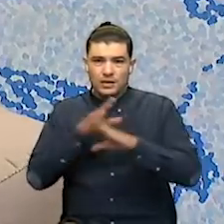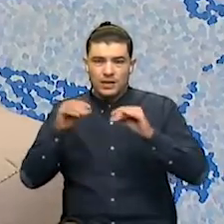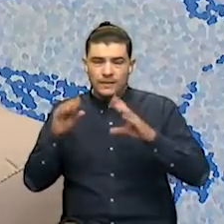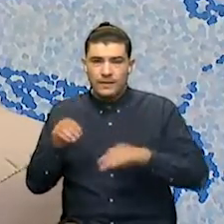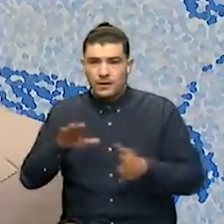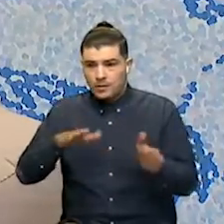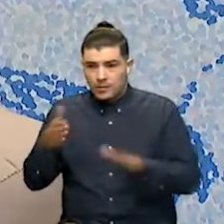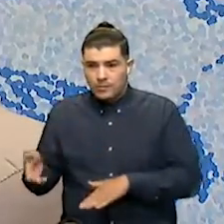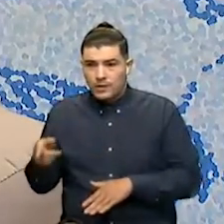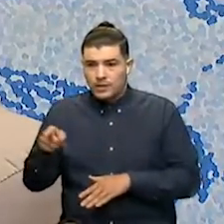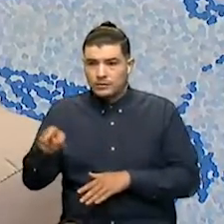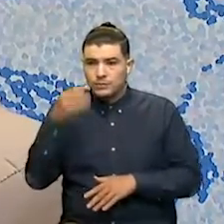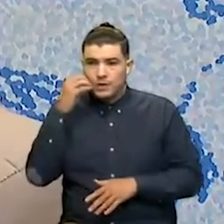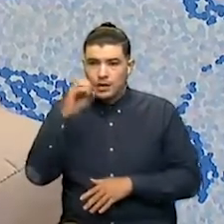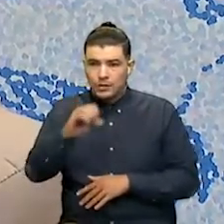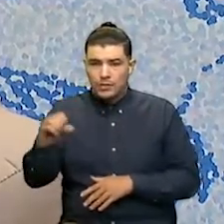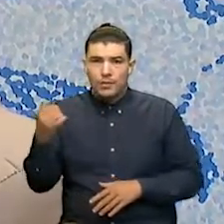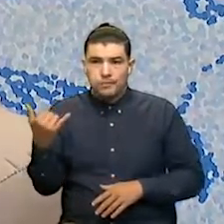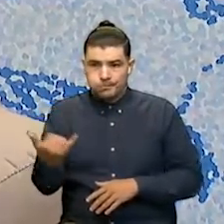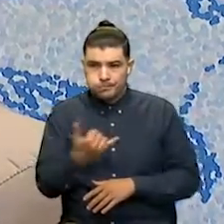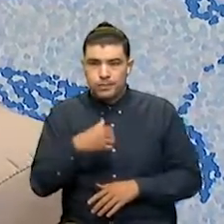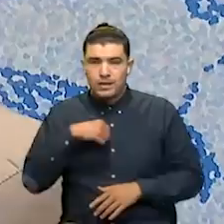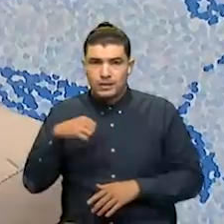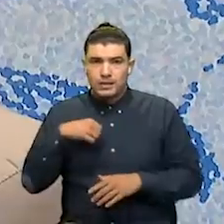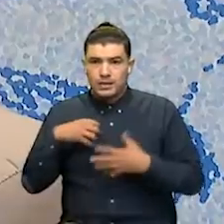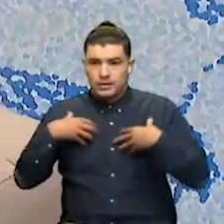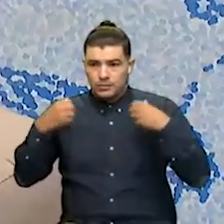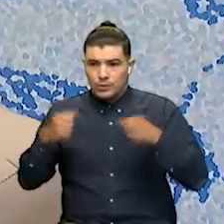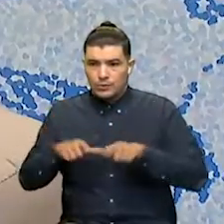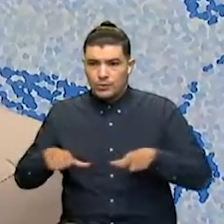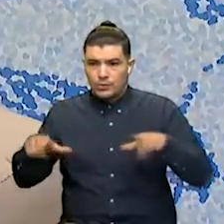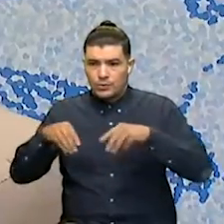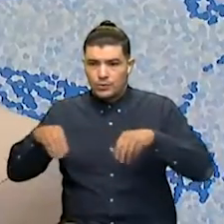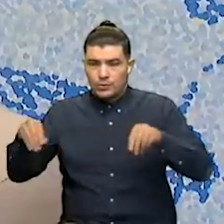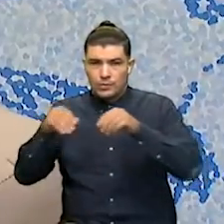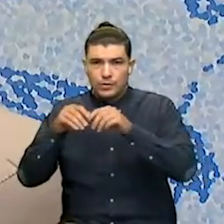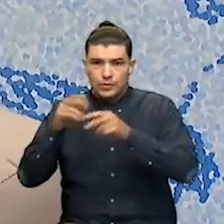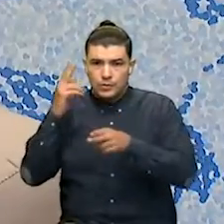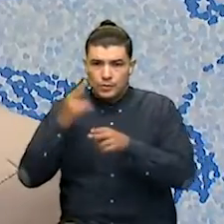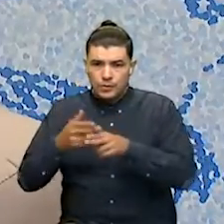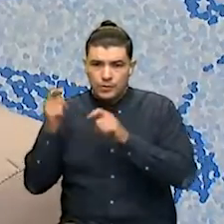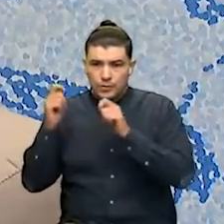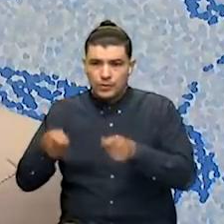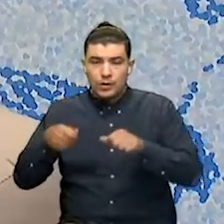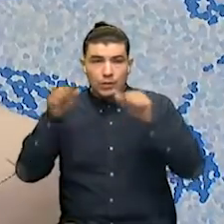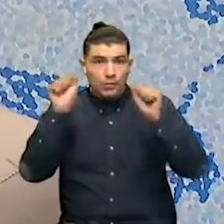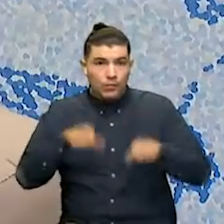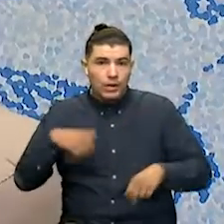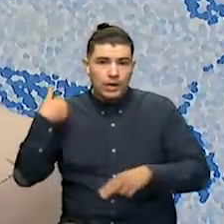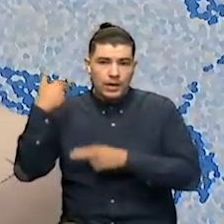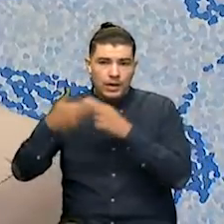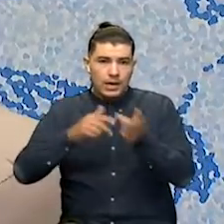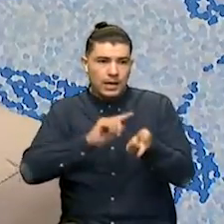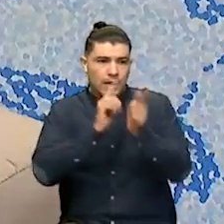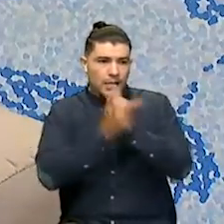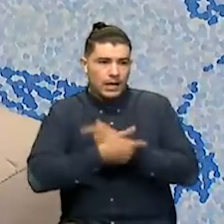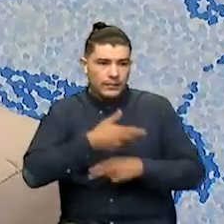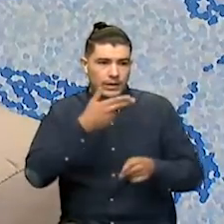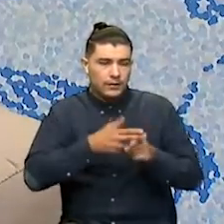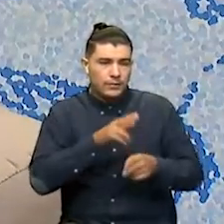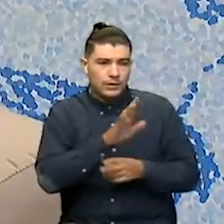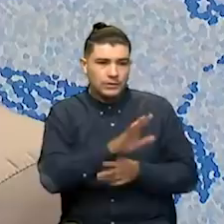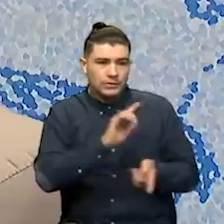Muere el abuelo, tiene los predios a nombre de él. Para que puedan cambiar de nombre, para que puedan pasar a los hijos,